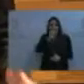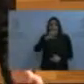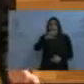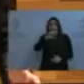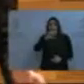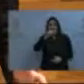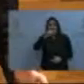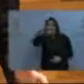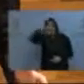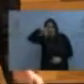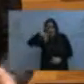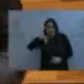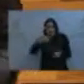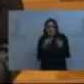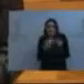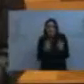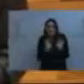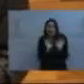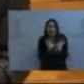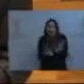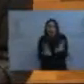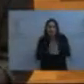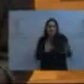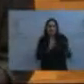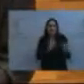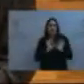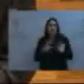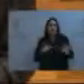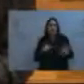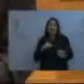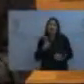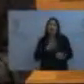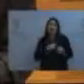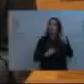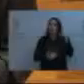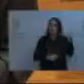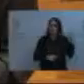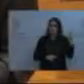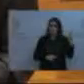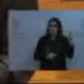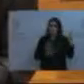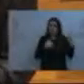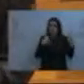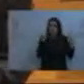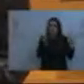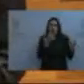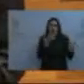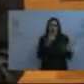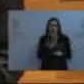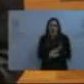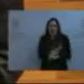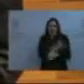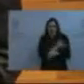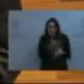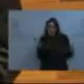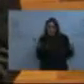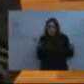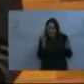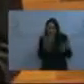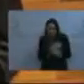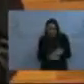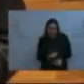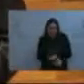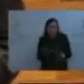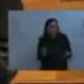y eso es lo que estamos haciendo, ¿no? Y yo le pregunté dos cosas. Yo creo que no puede haber un mayor ejemplo de ineficacia, de inoperancia